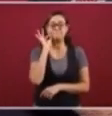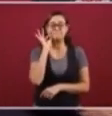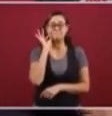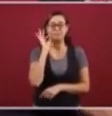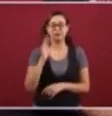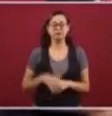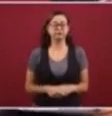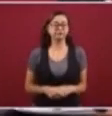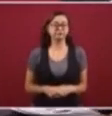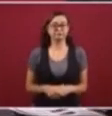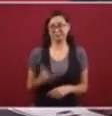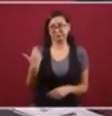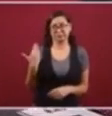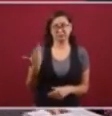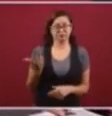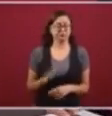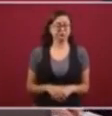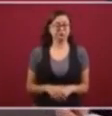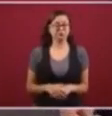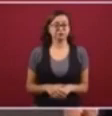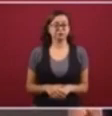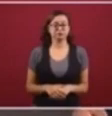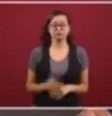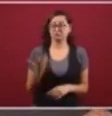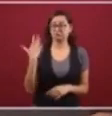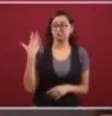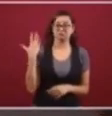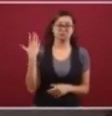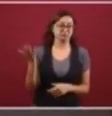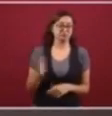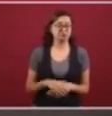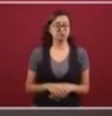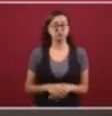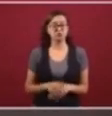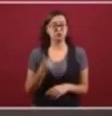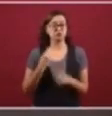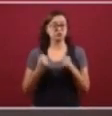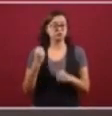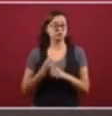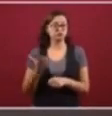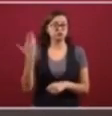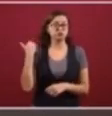Hace poquito, bueno, hace relativamente poco.